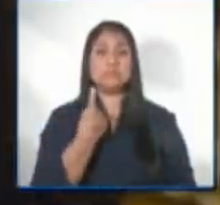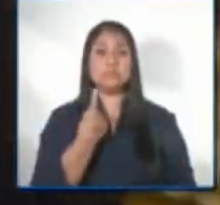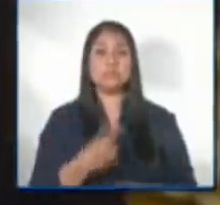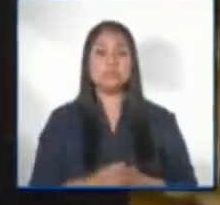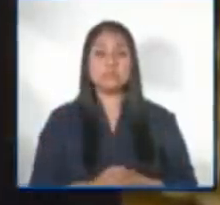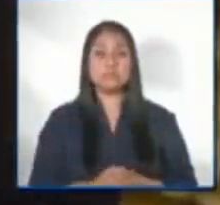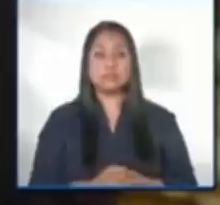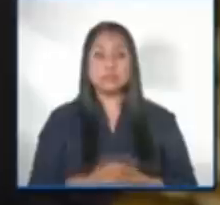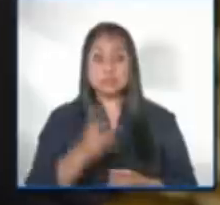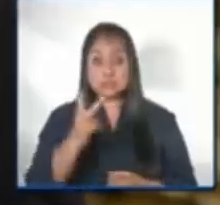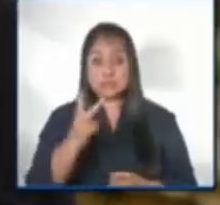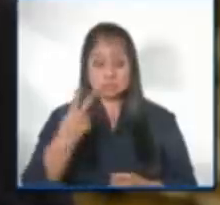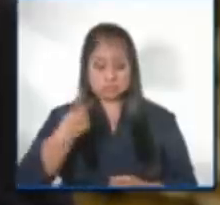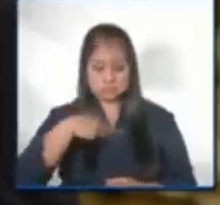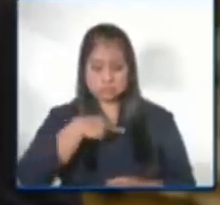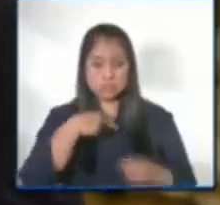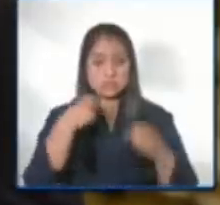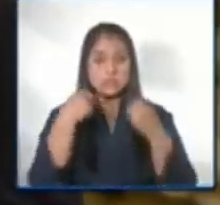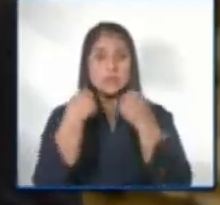Y lo que hagamos